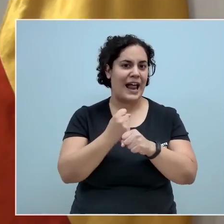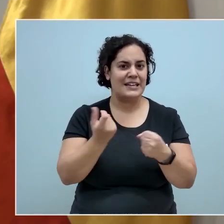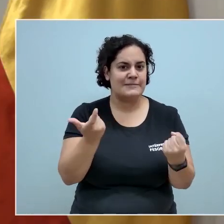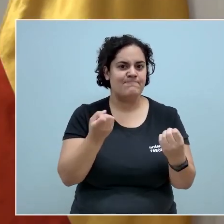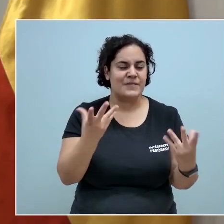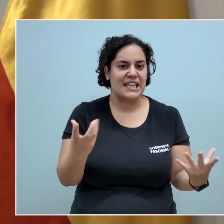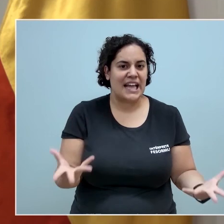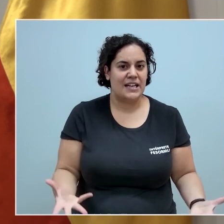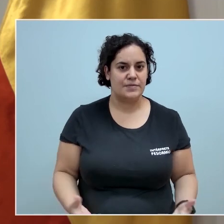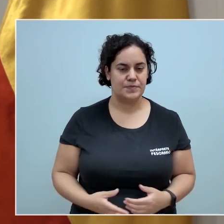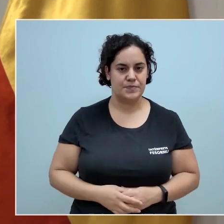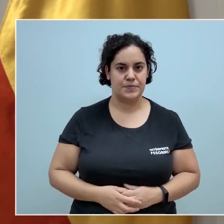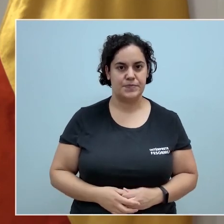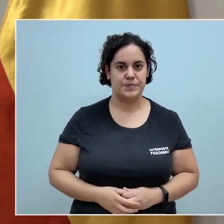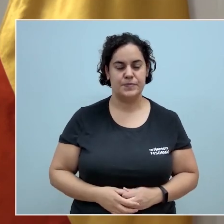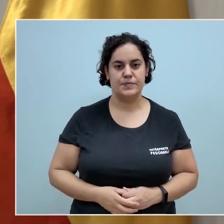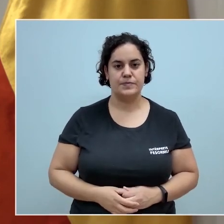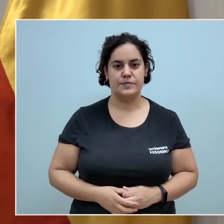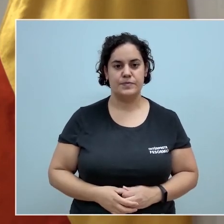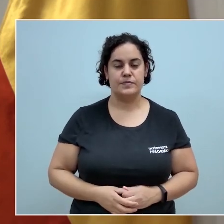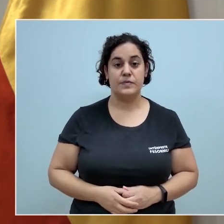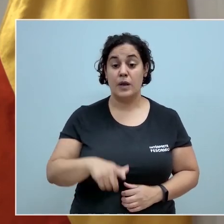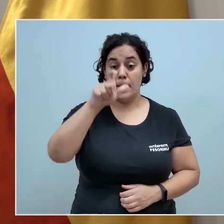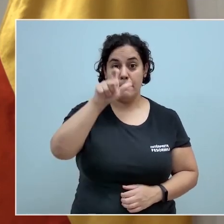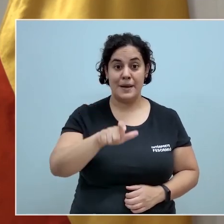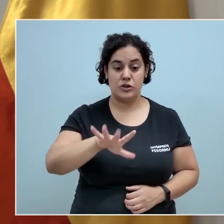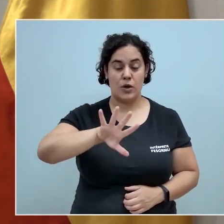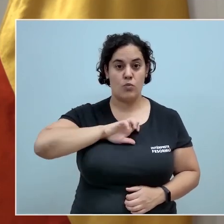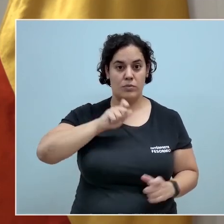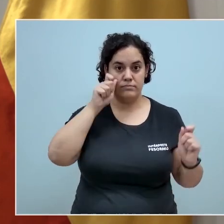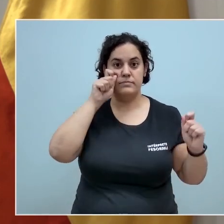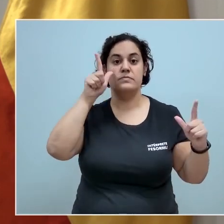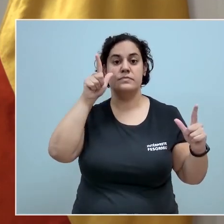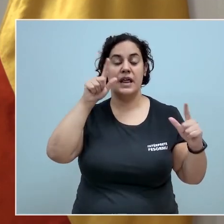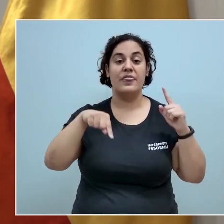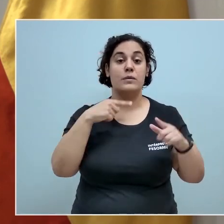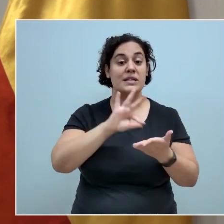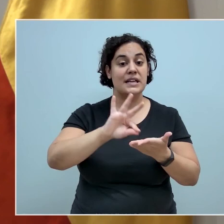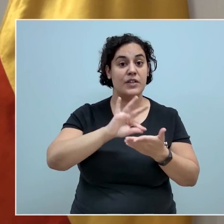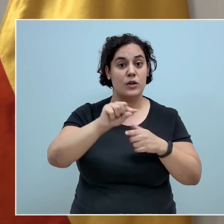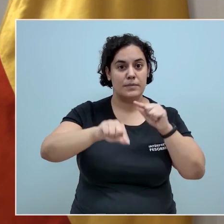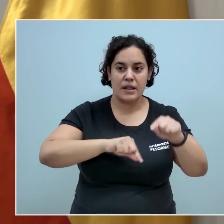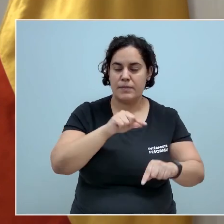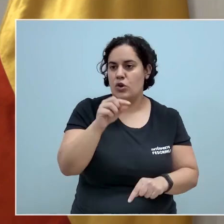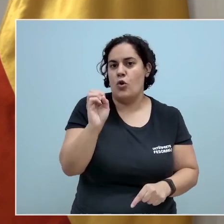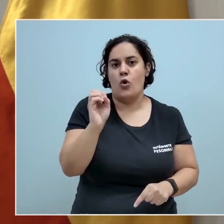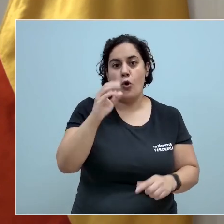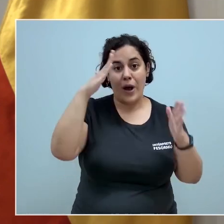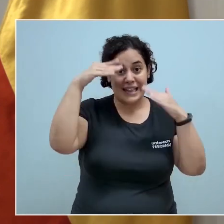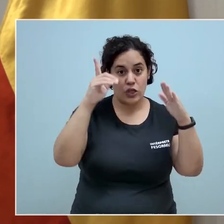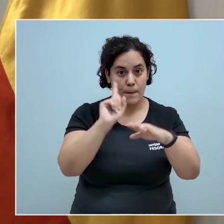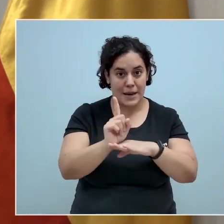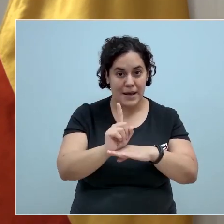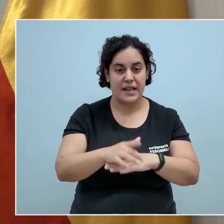Bueno, en el momento que se descubre una persona, pues lógicamente epidemiología o atención